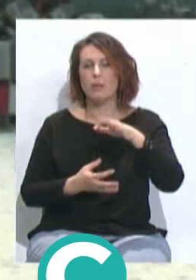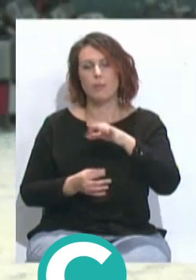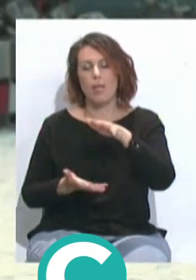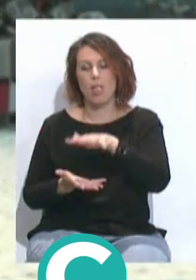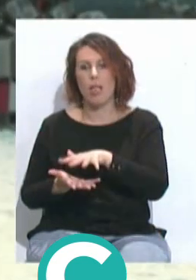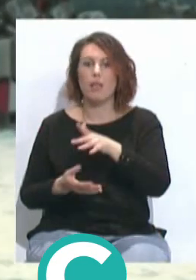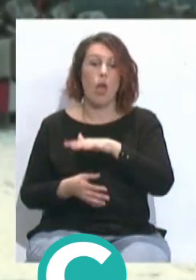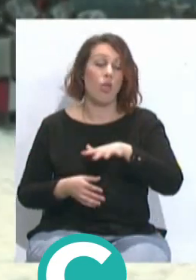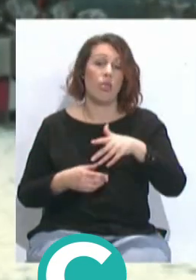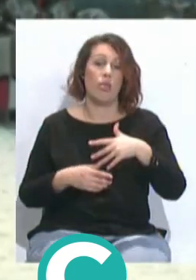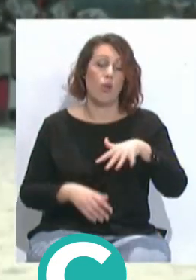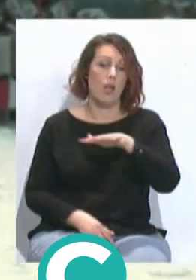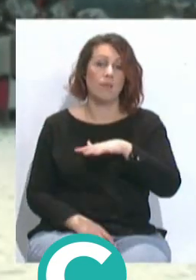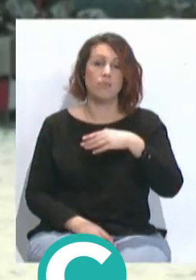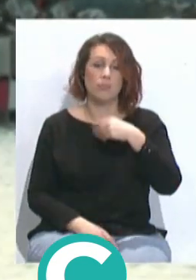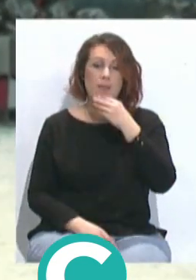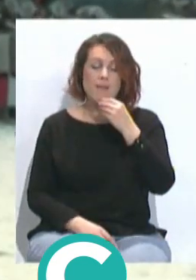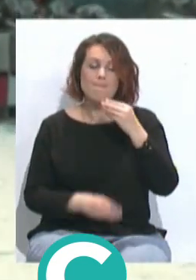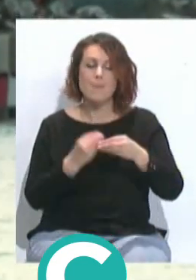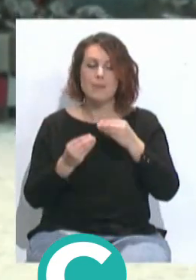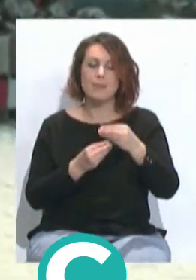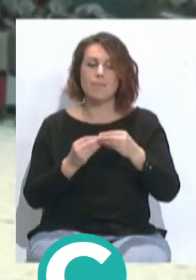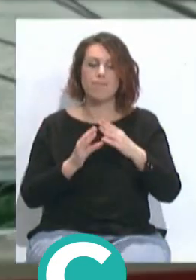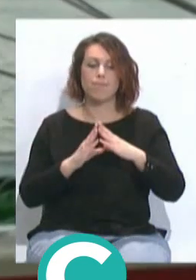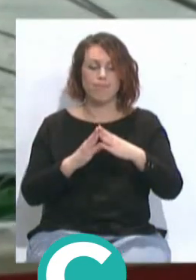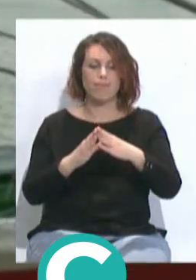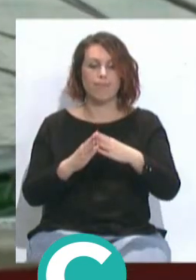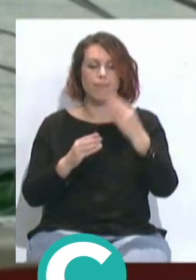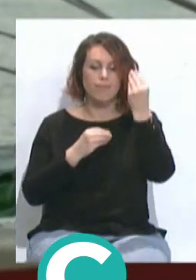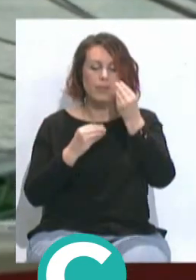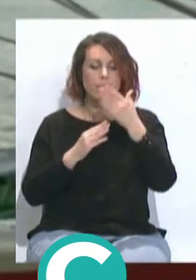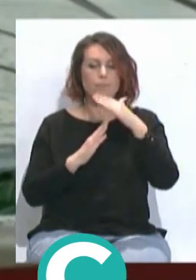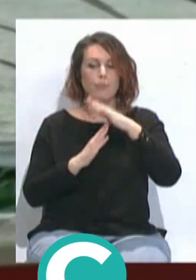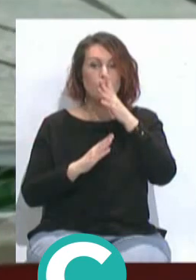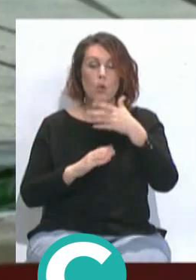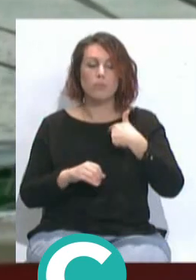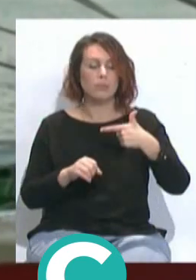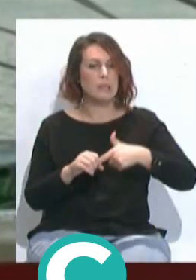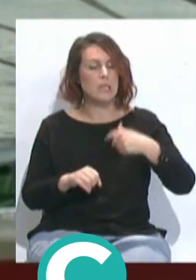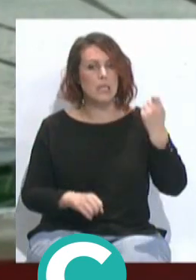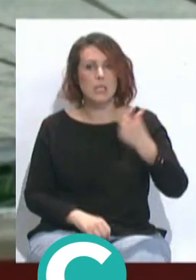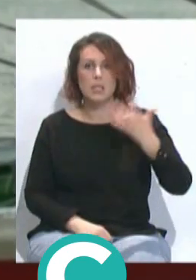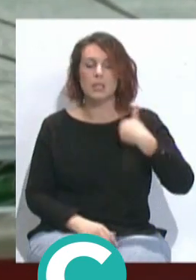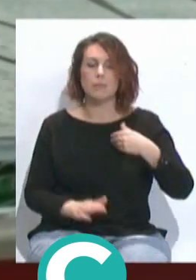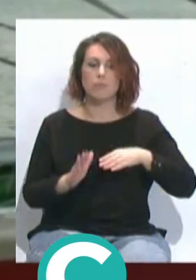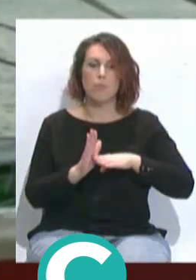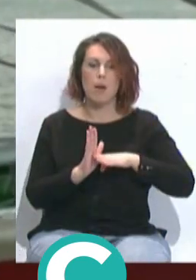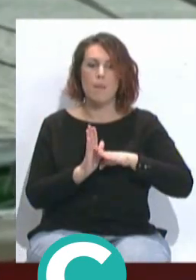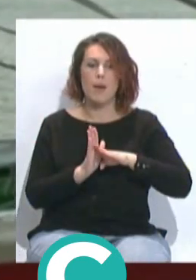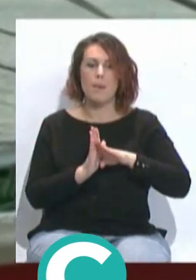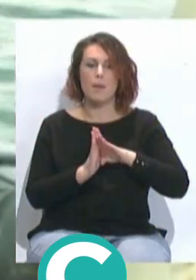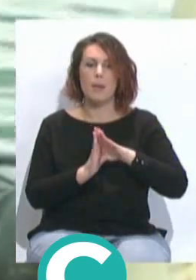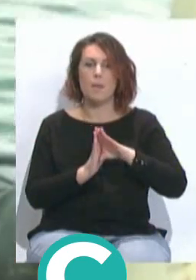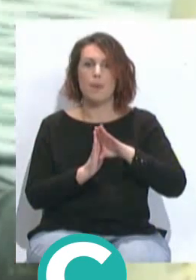la zona la decisión de la flota barbateña de suspender su actividad viene motivada por el alto coste del combustible una subida progresiva de los